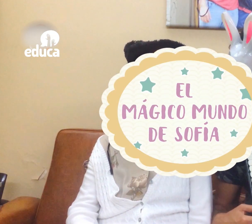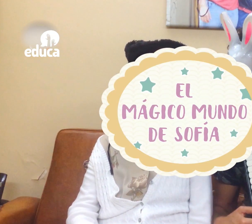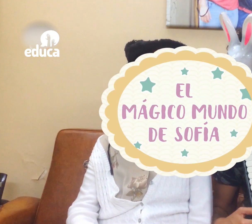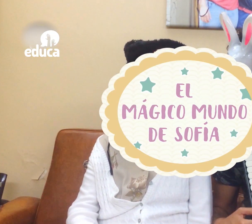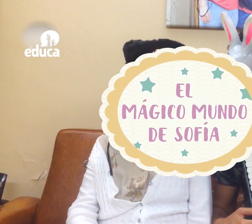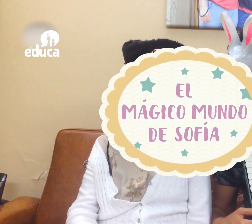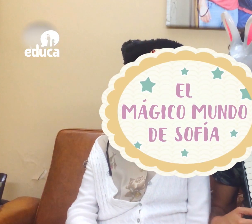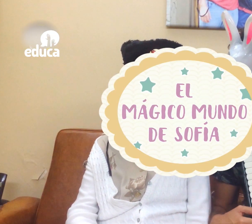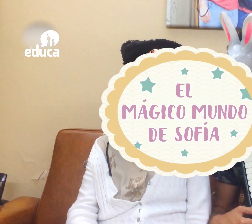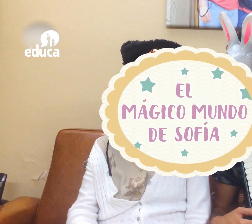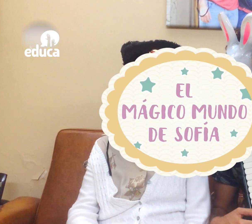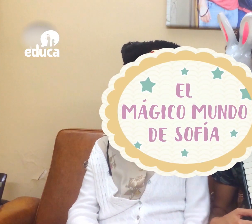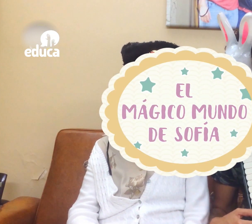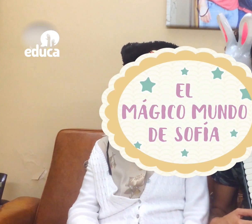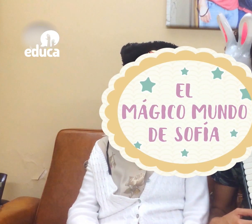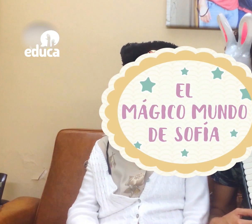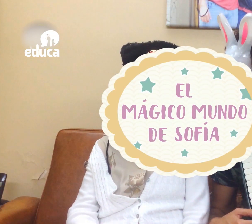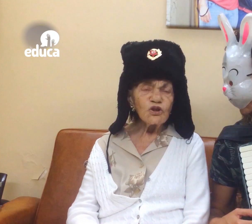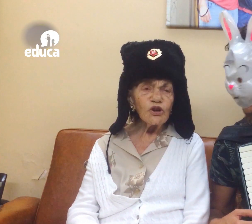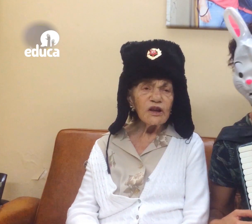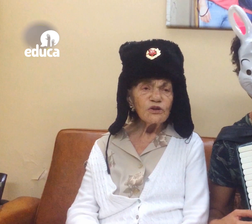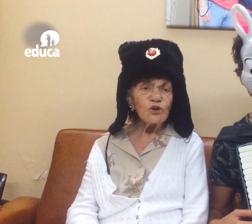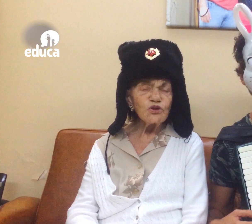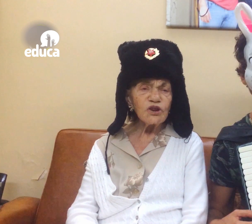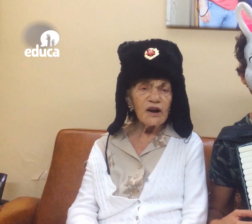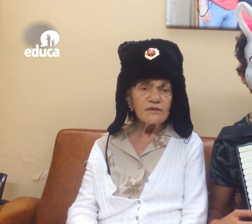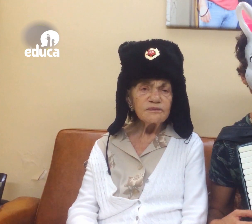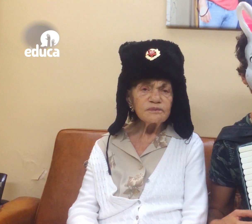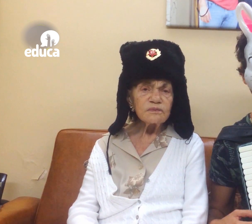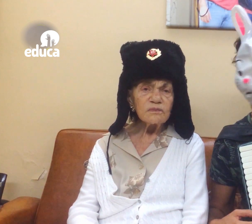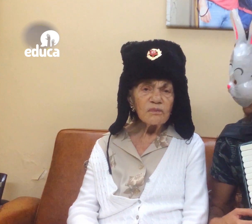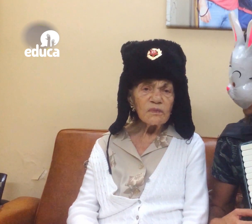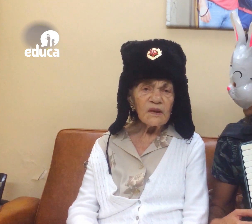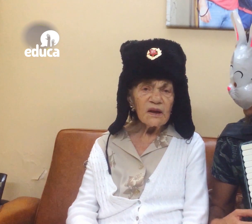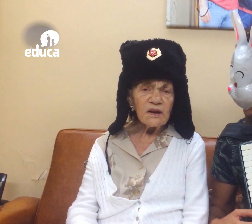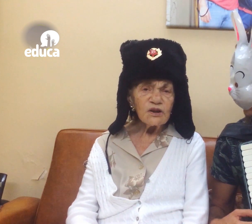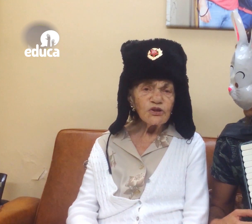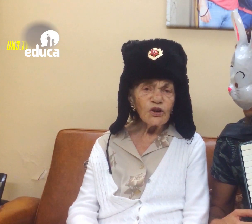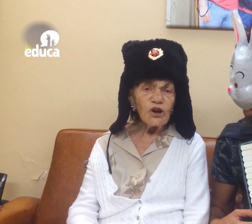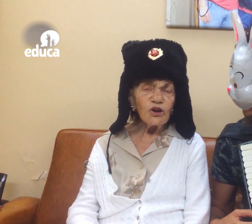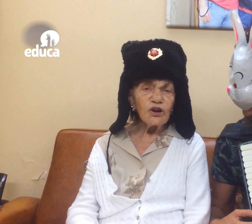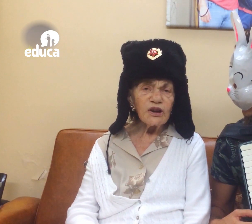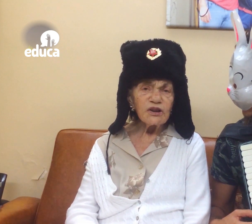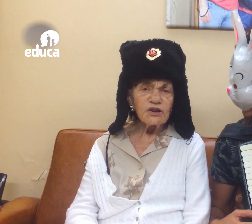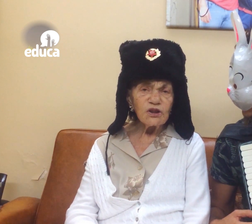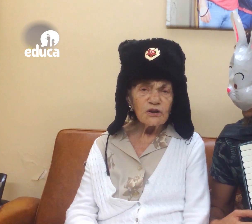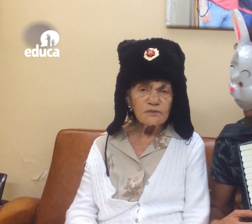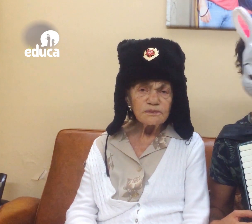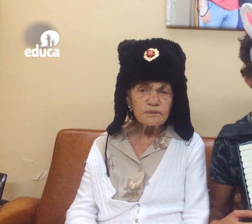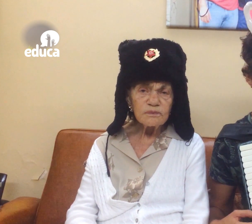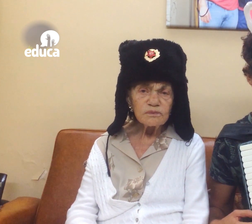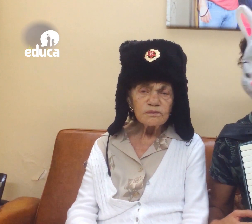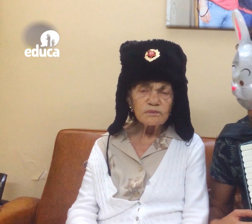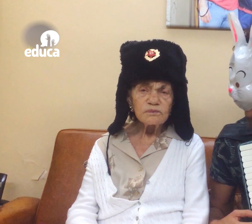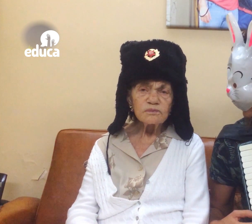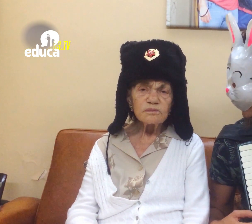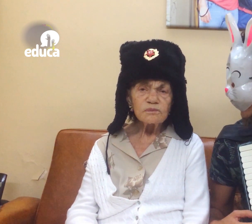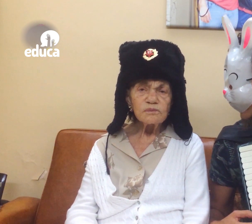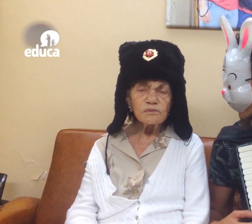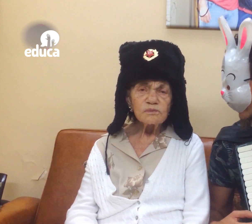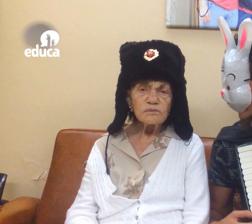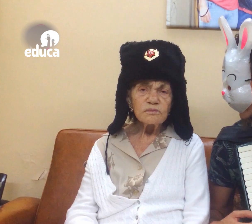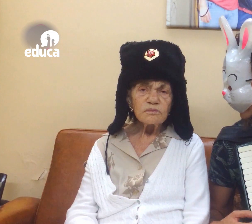el mágico mundo de sofía soy andrés y soy el conejito no